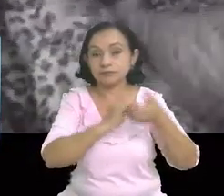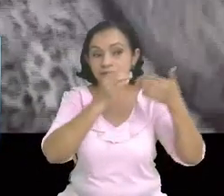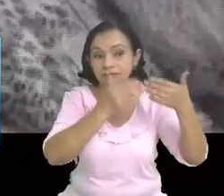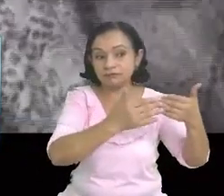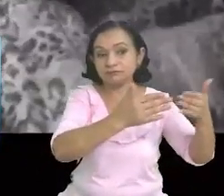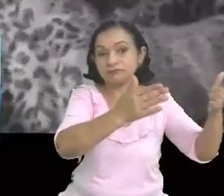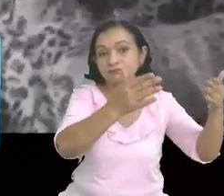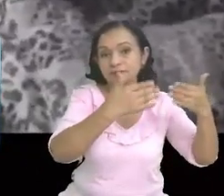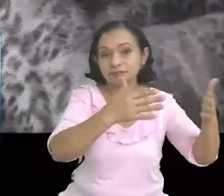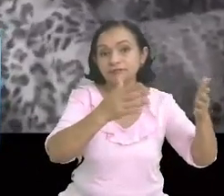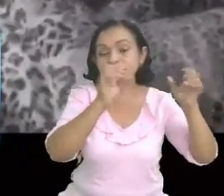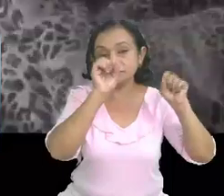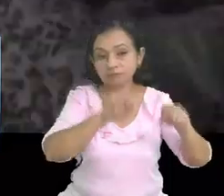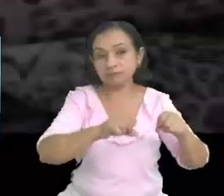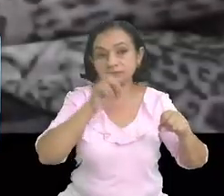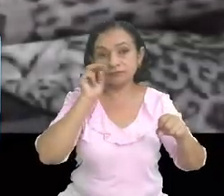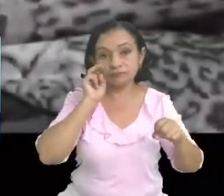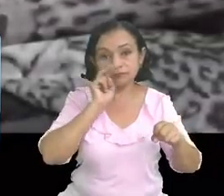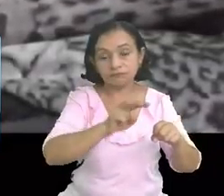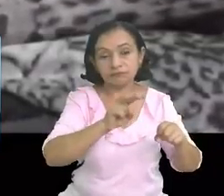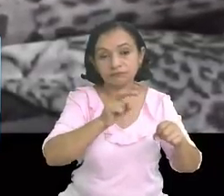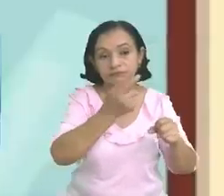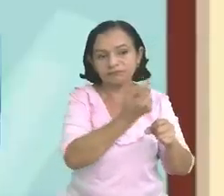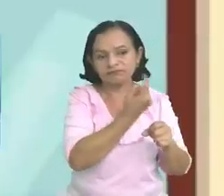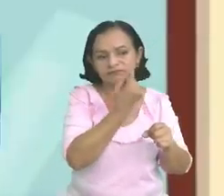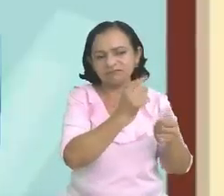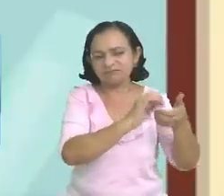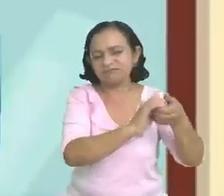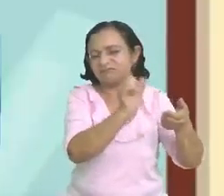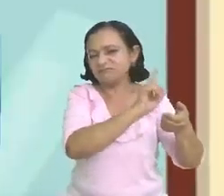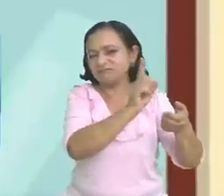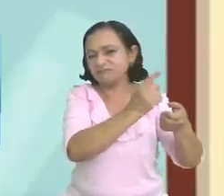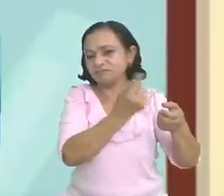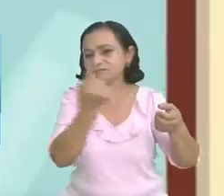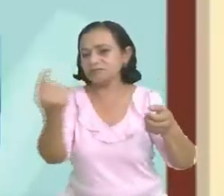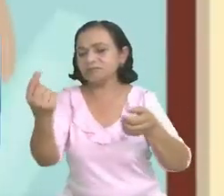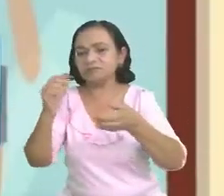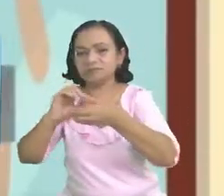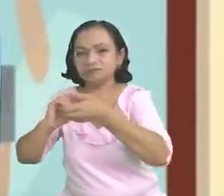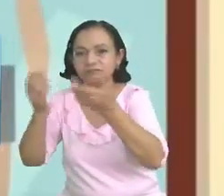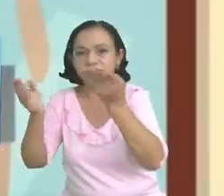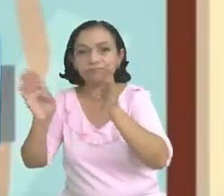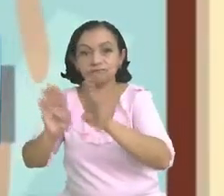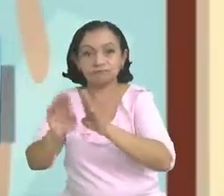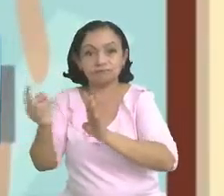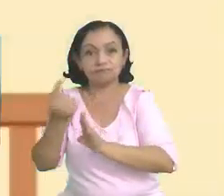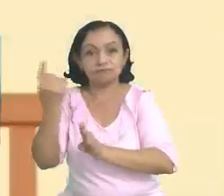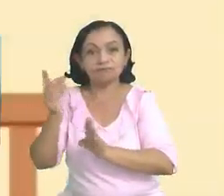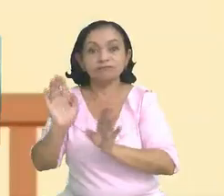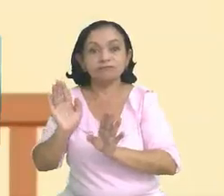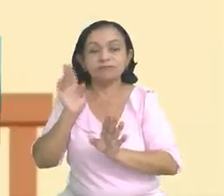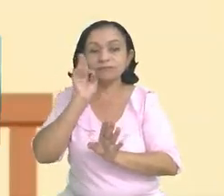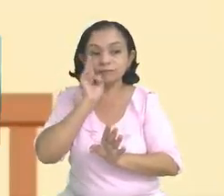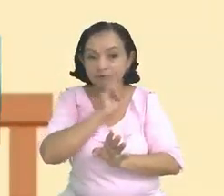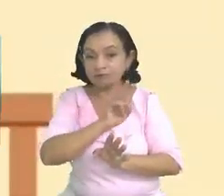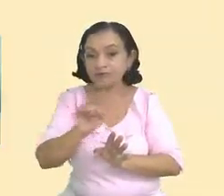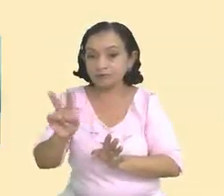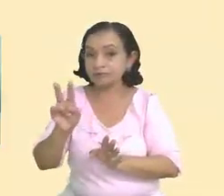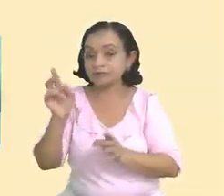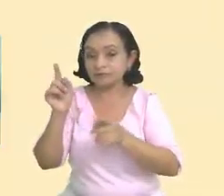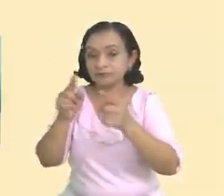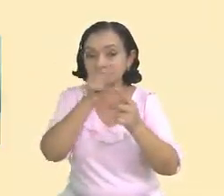pero también se puede notar ese aislamiento de los mismos amigos. Con los mismos amigos. Sí, entonces hay que observar esas por